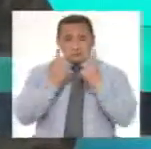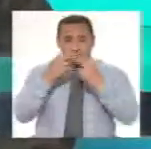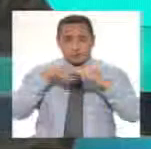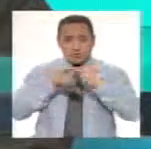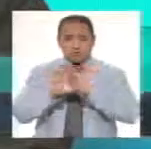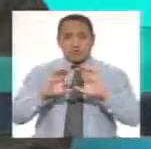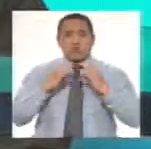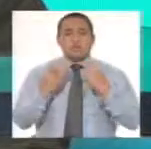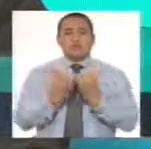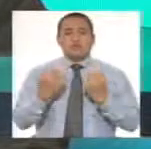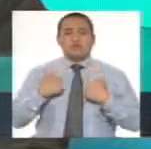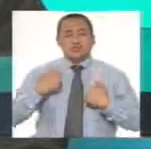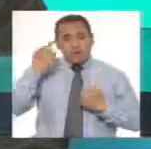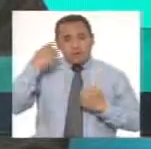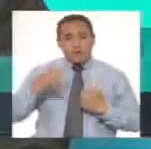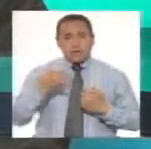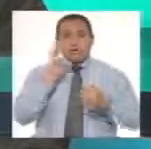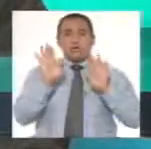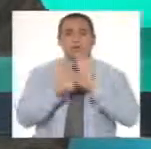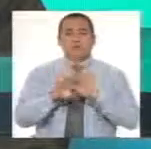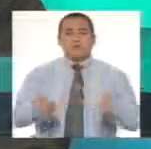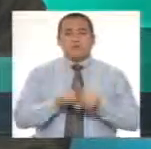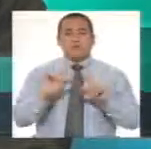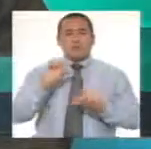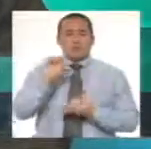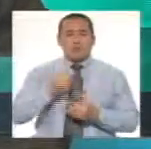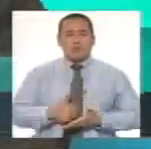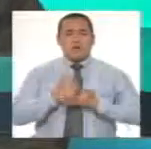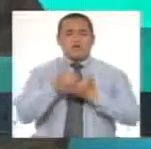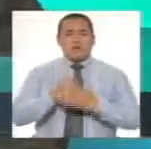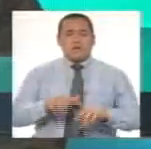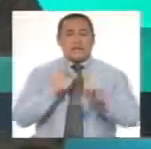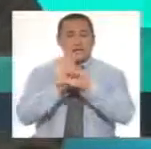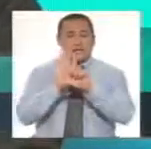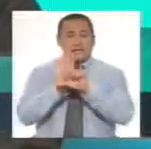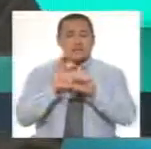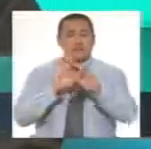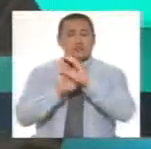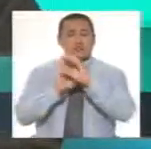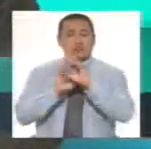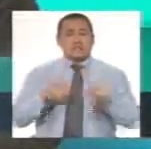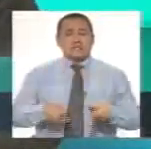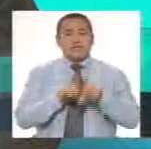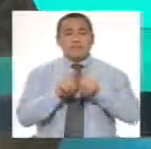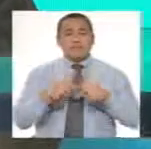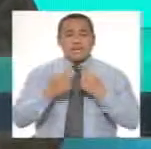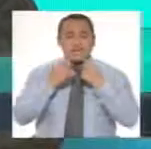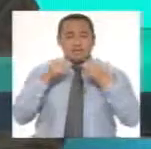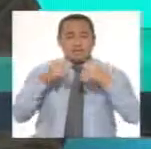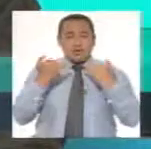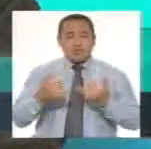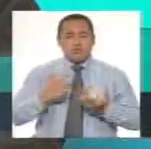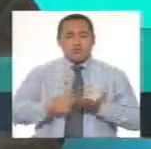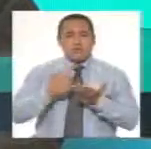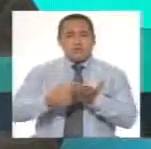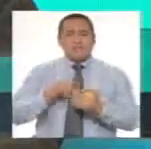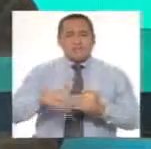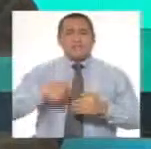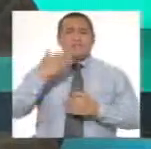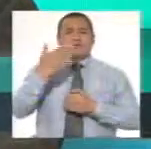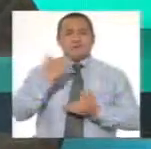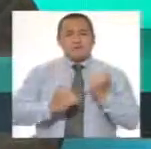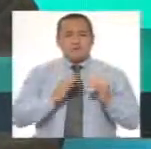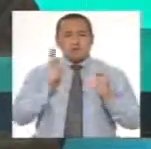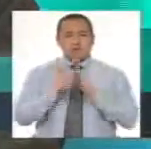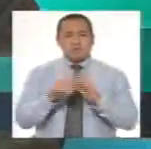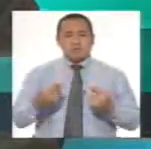Congreso y creo que poco ayuda a la legitimidad constitucional que estemos en un debate que al final ha sido